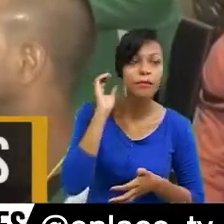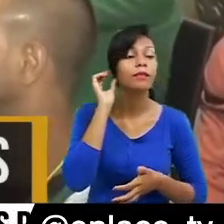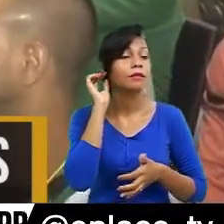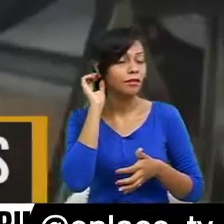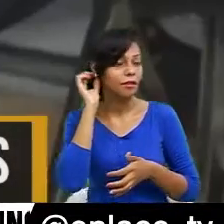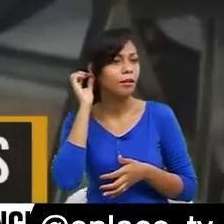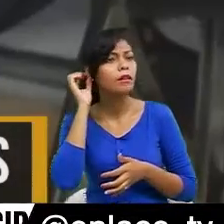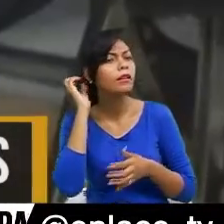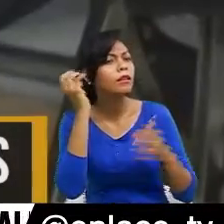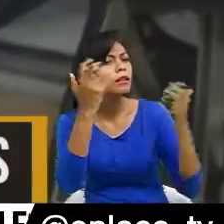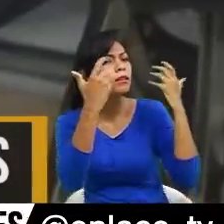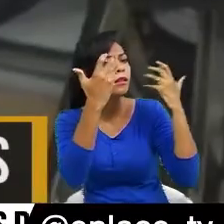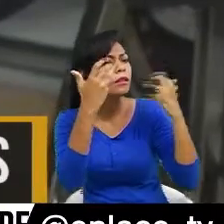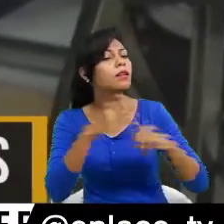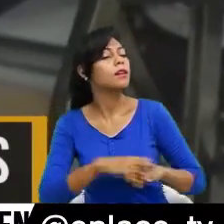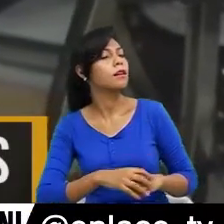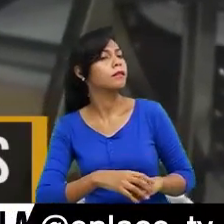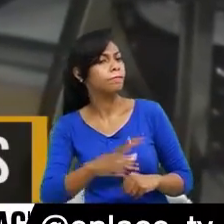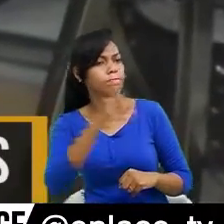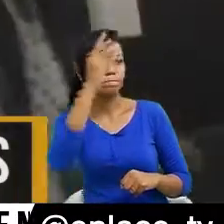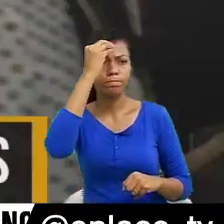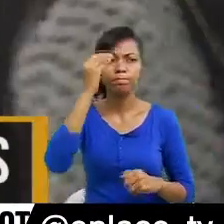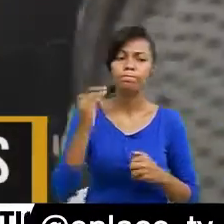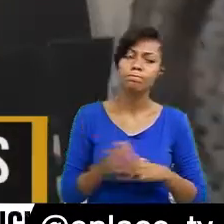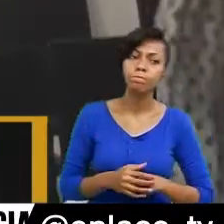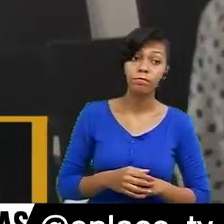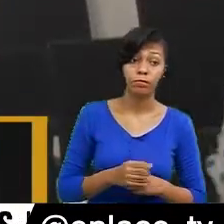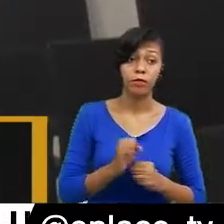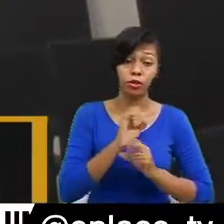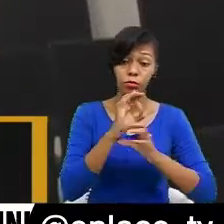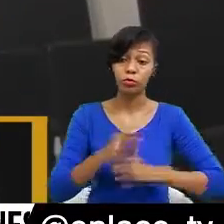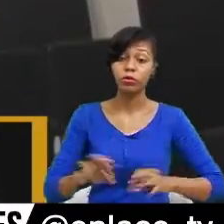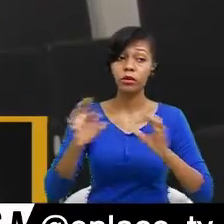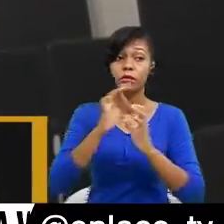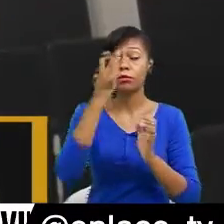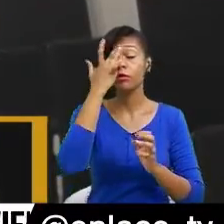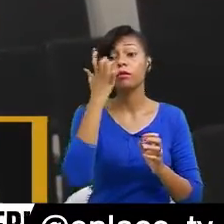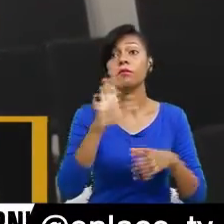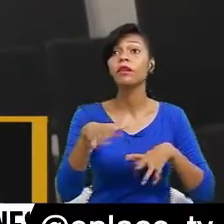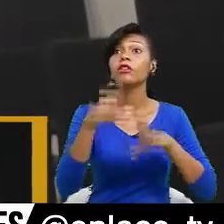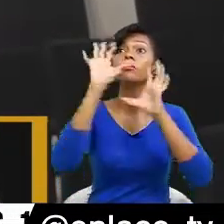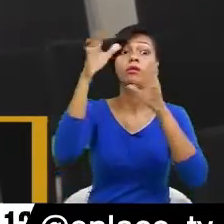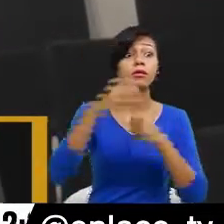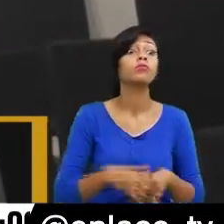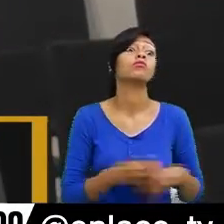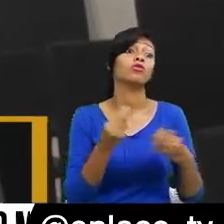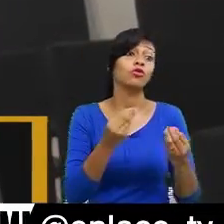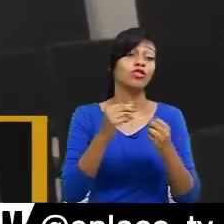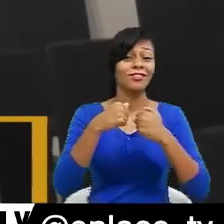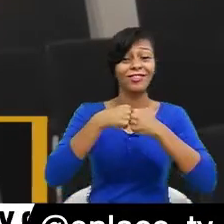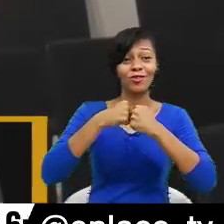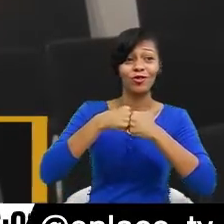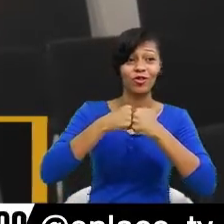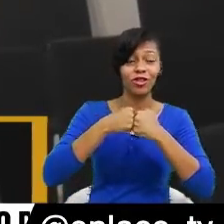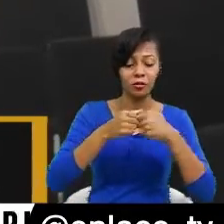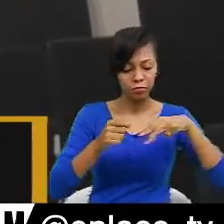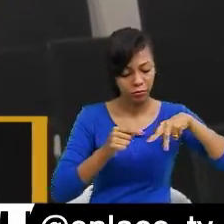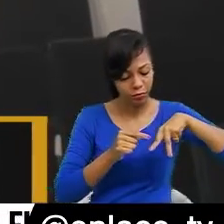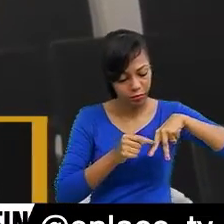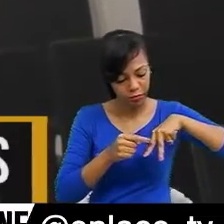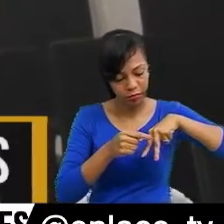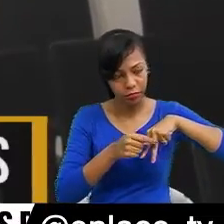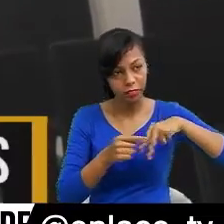en el baloncesto se ve mucho los que son esguinces o principalmente lesiones en las rodillas o tobillos. Y yo creo que también lo es